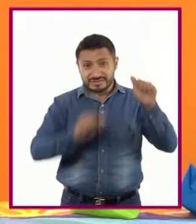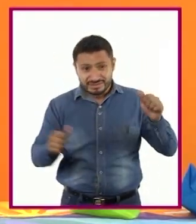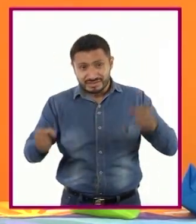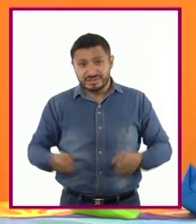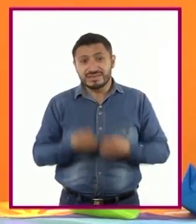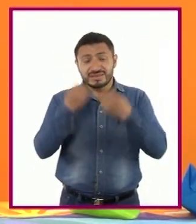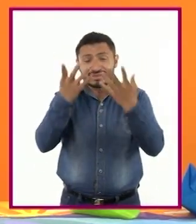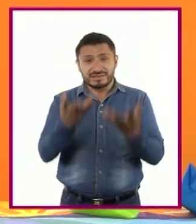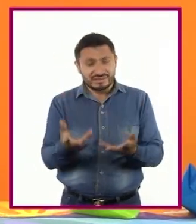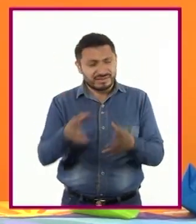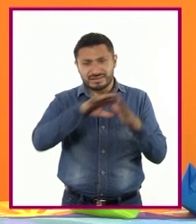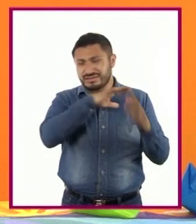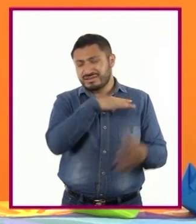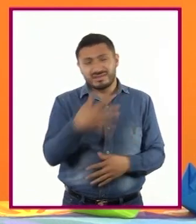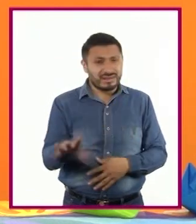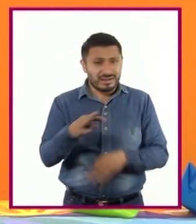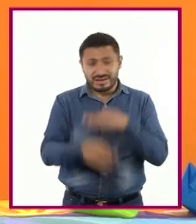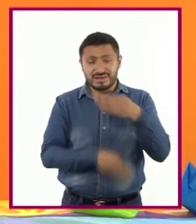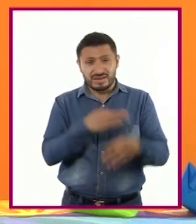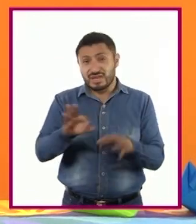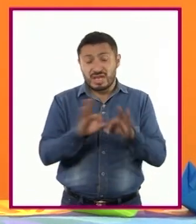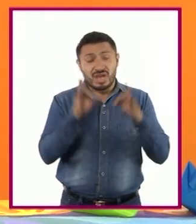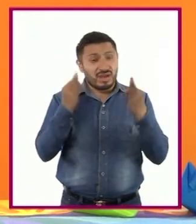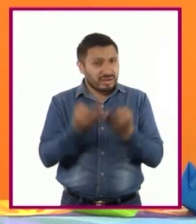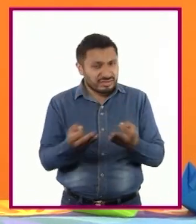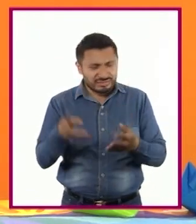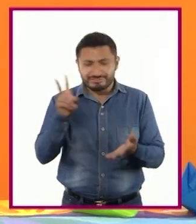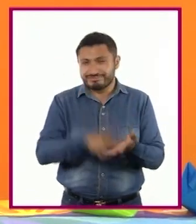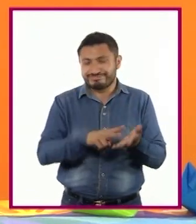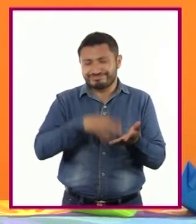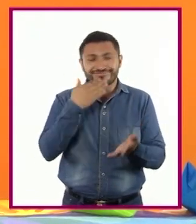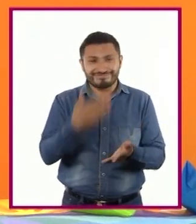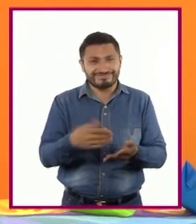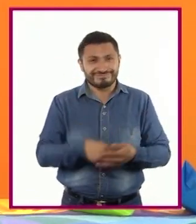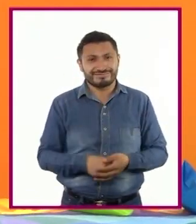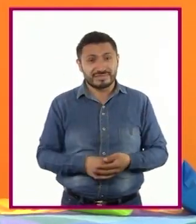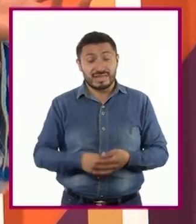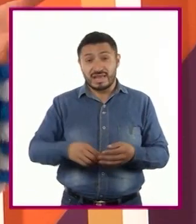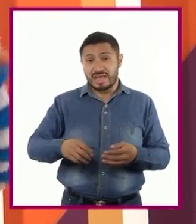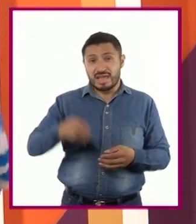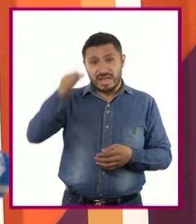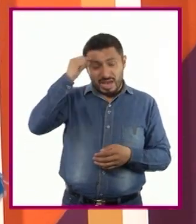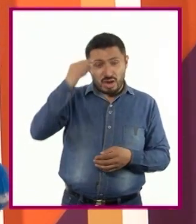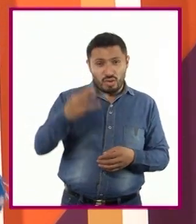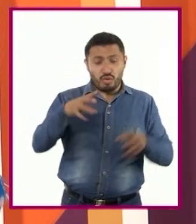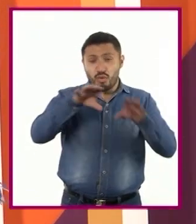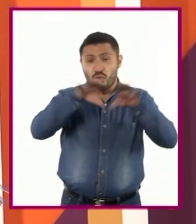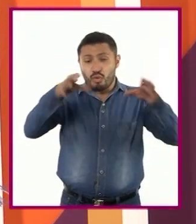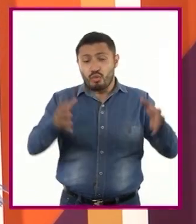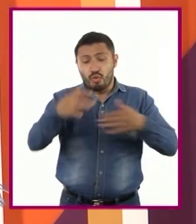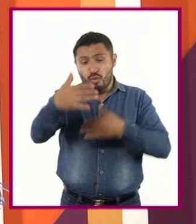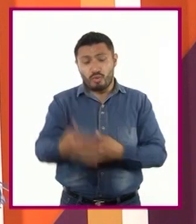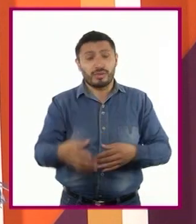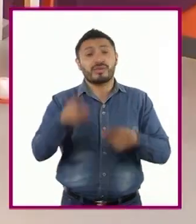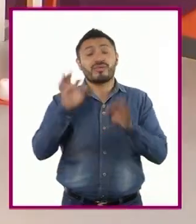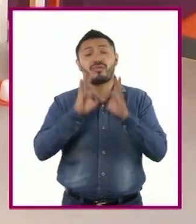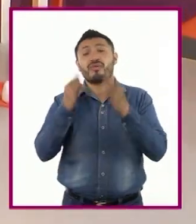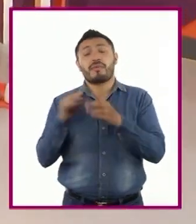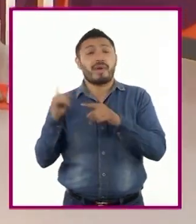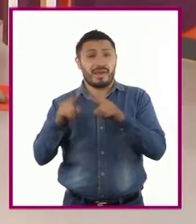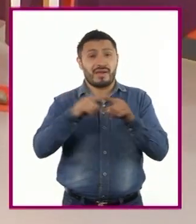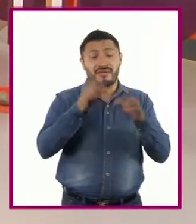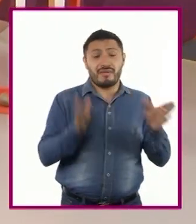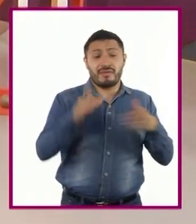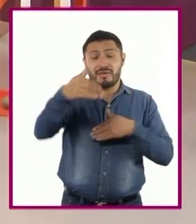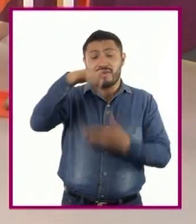general, todas las formas y formatos son válidos. Un cubo es una figura con múltiples caras.